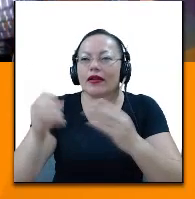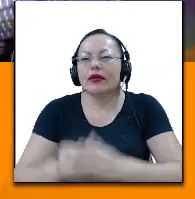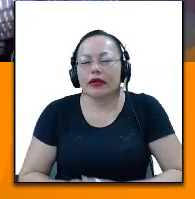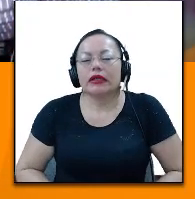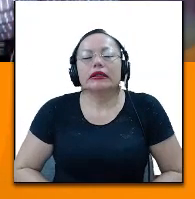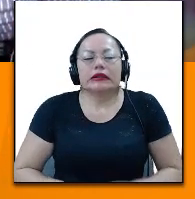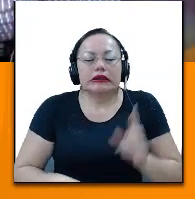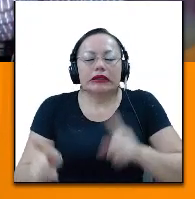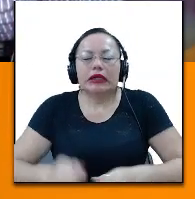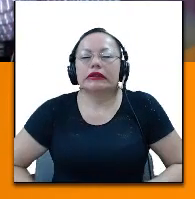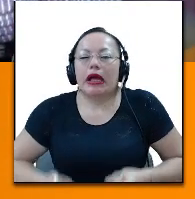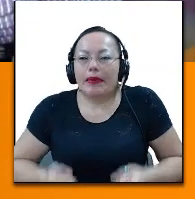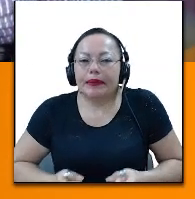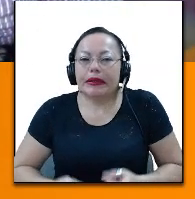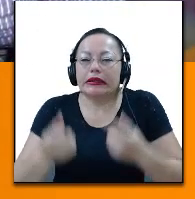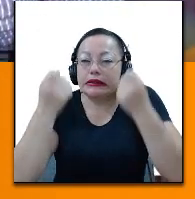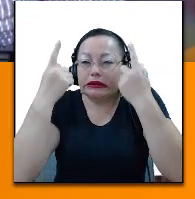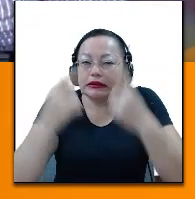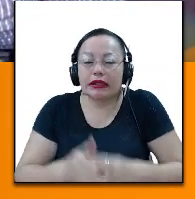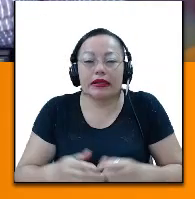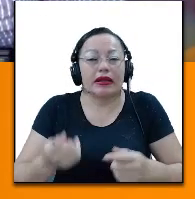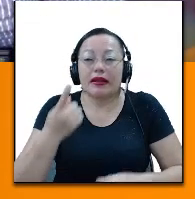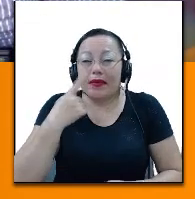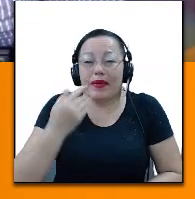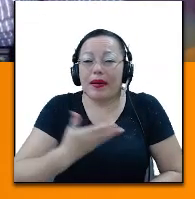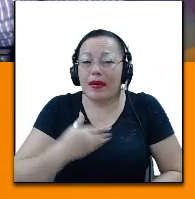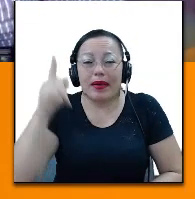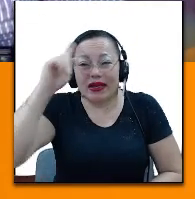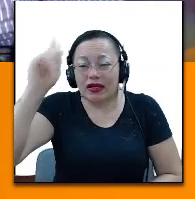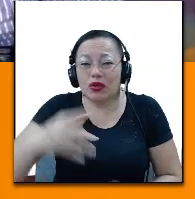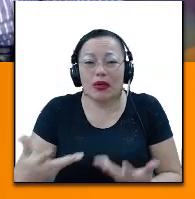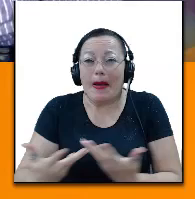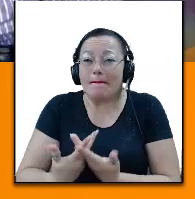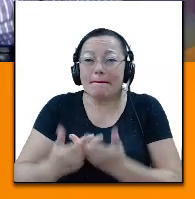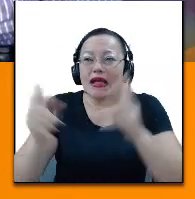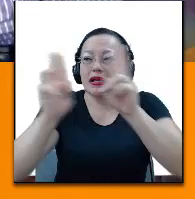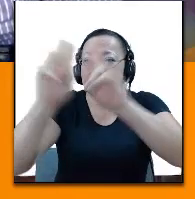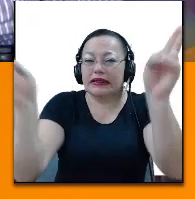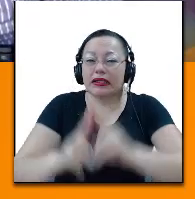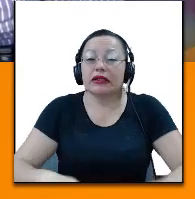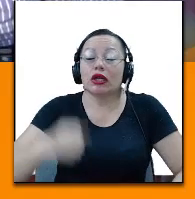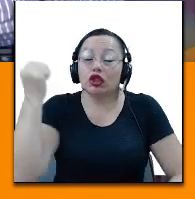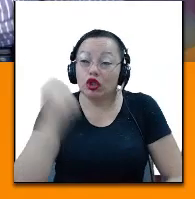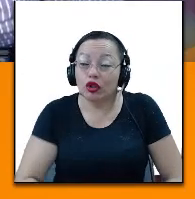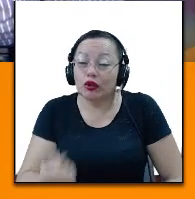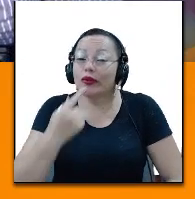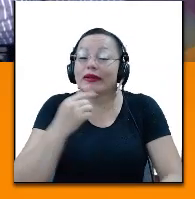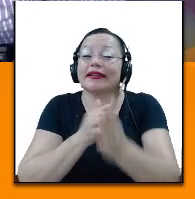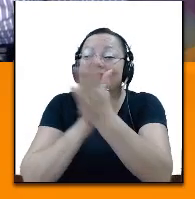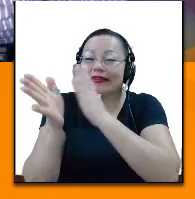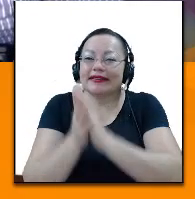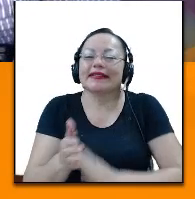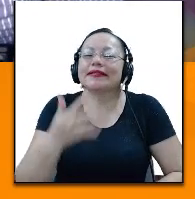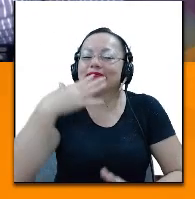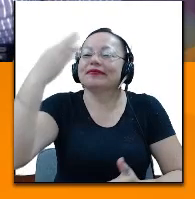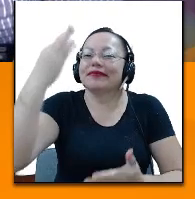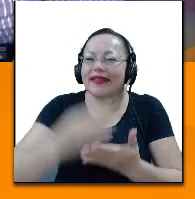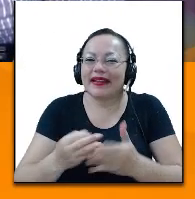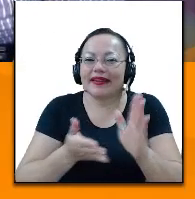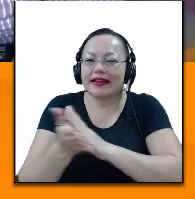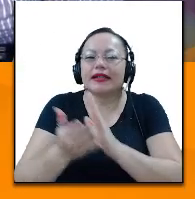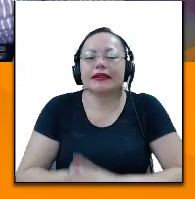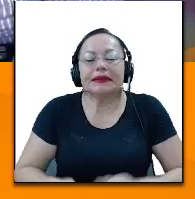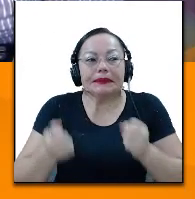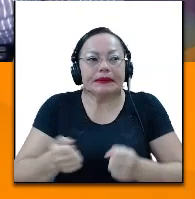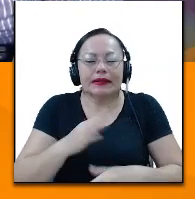porque entender todo eso y para los papás que no están acostumbrados para algo virtual es muy duro, la verdad, así que es un poquito